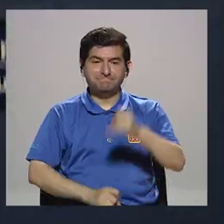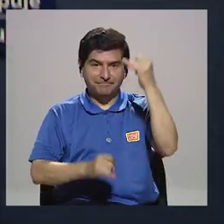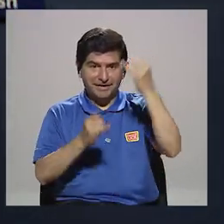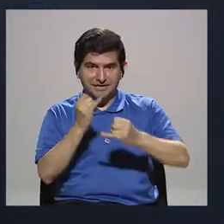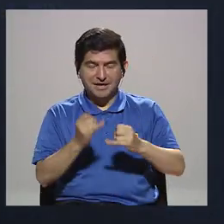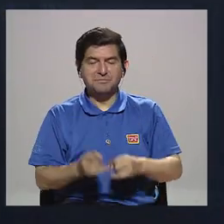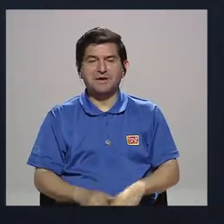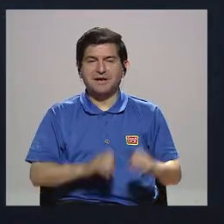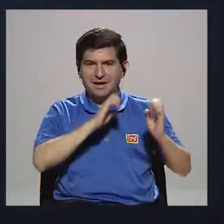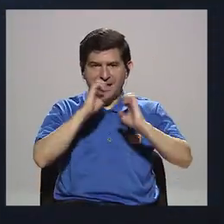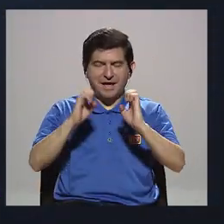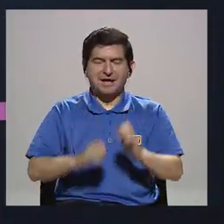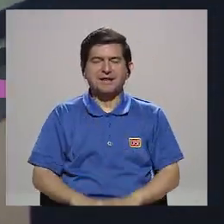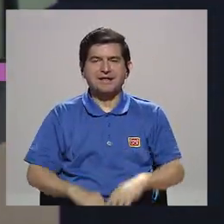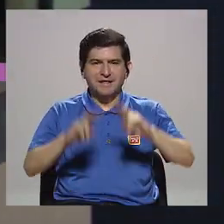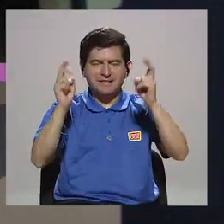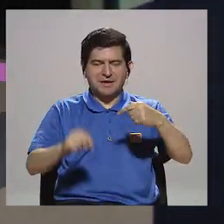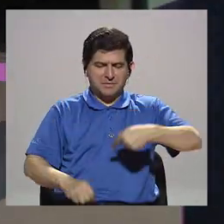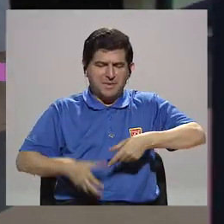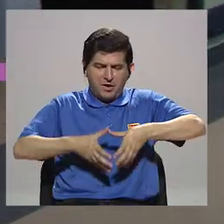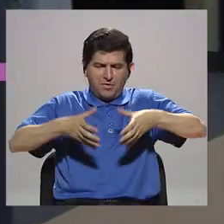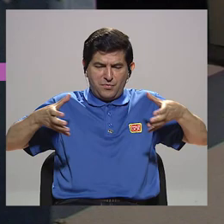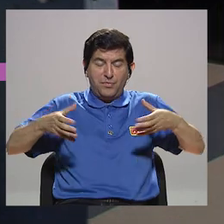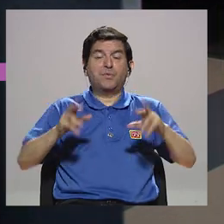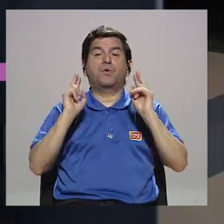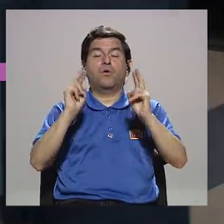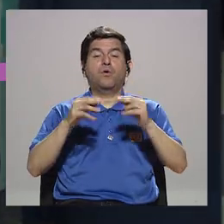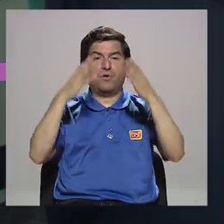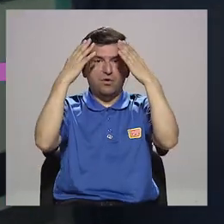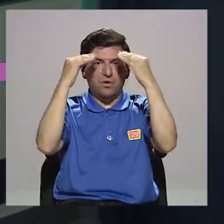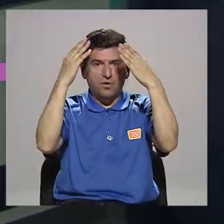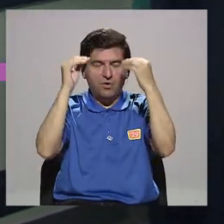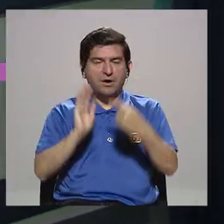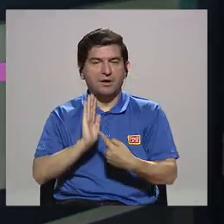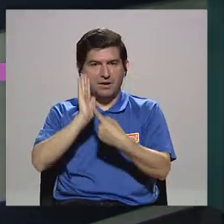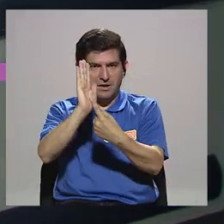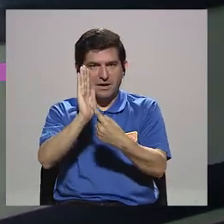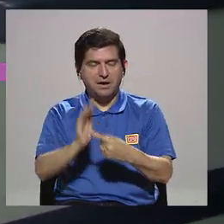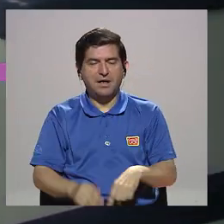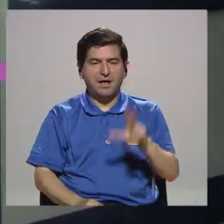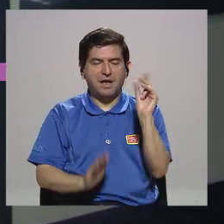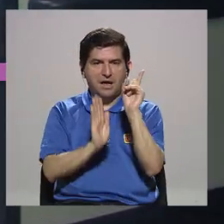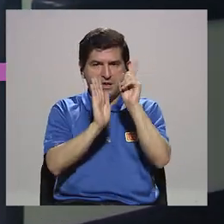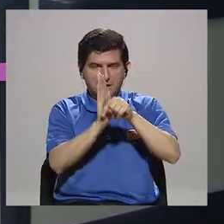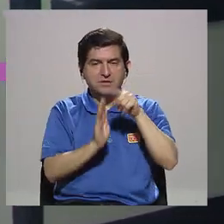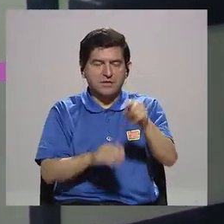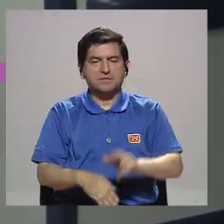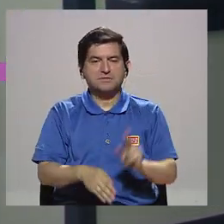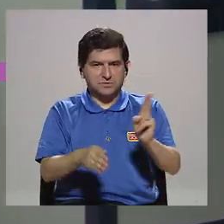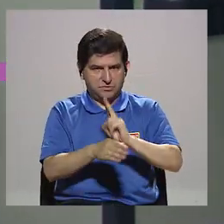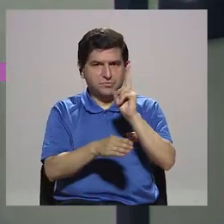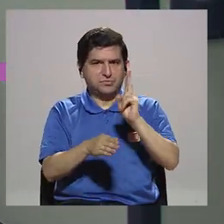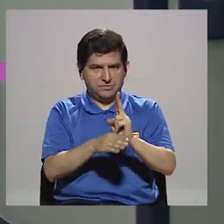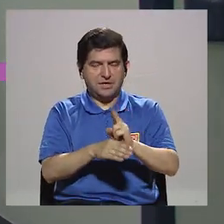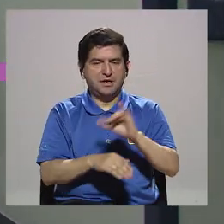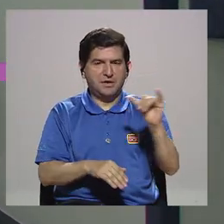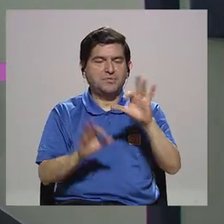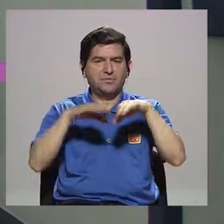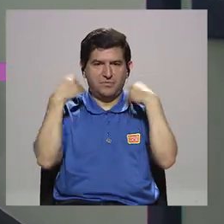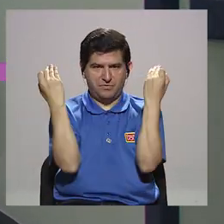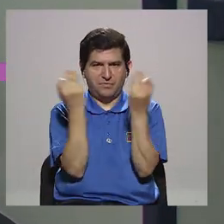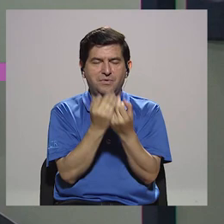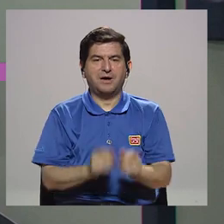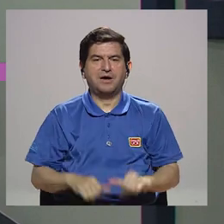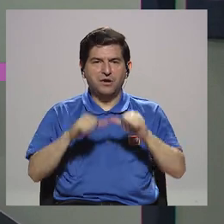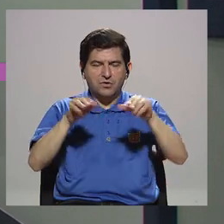Con esto terminamos nuestra entrevista acerca del tema de gastritis. Ojalá la información que le hemos brindado esta media hora sea de utilidad para usted y para